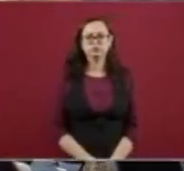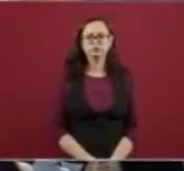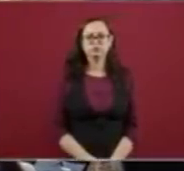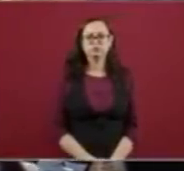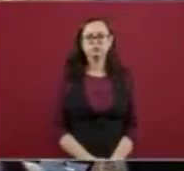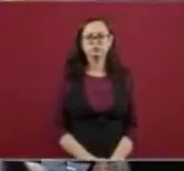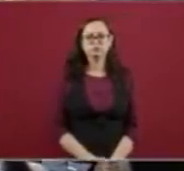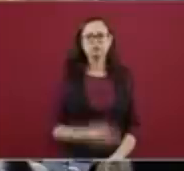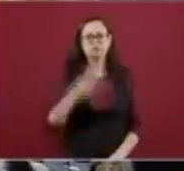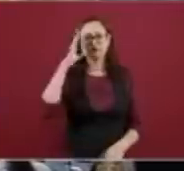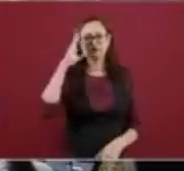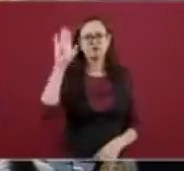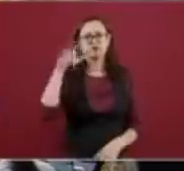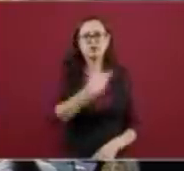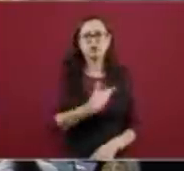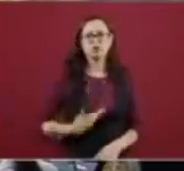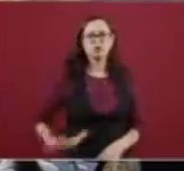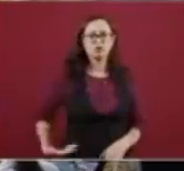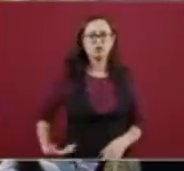Señor presidente,